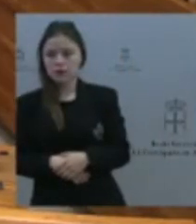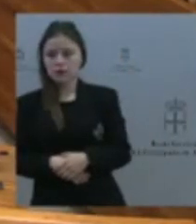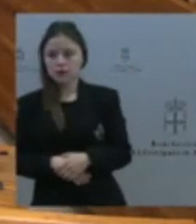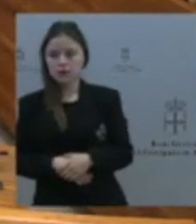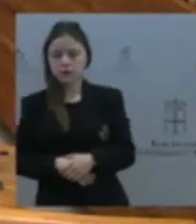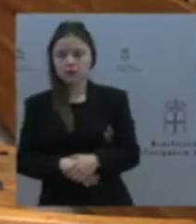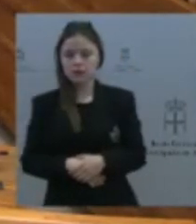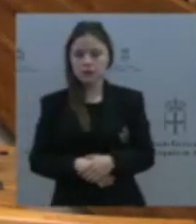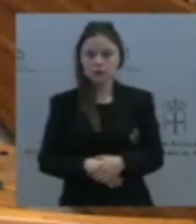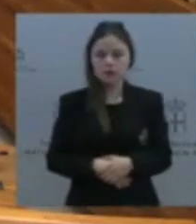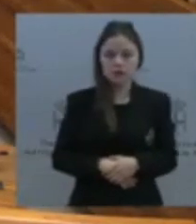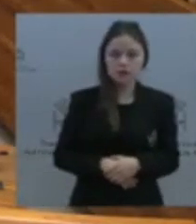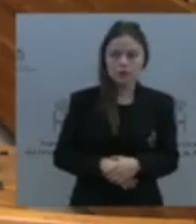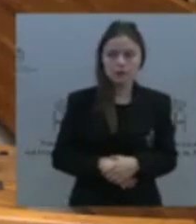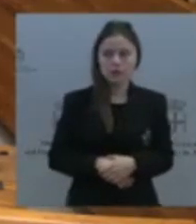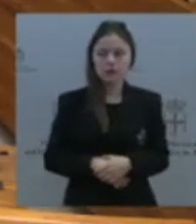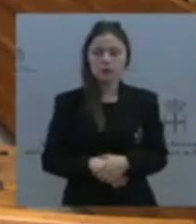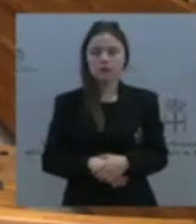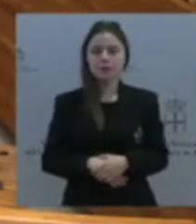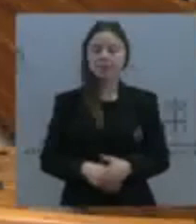Muchas gracias, presidente.